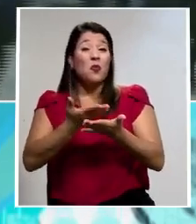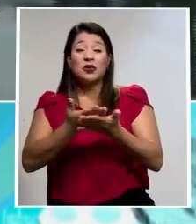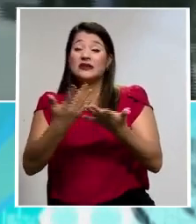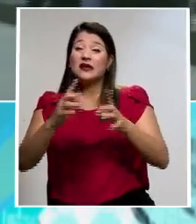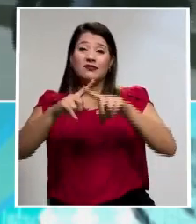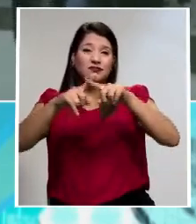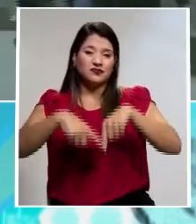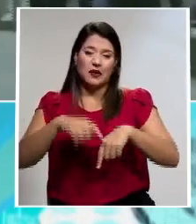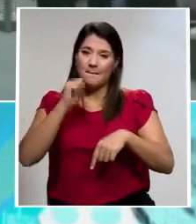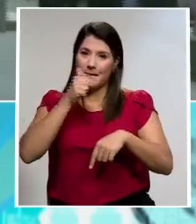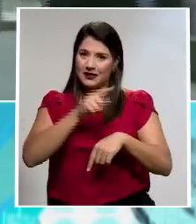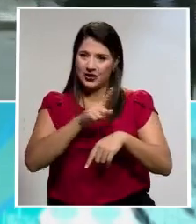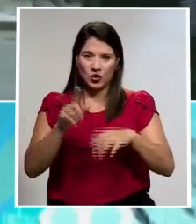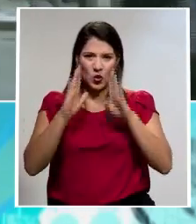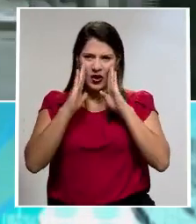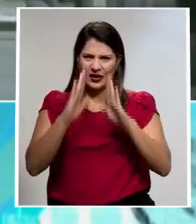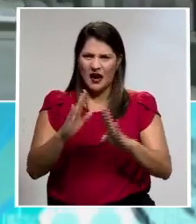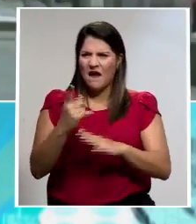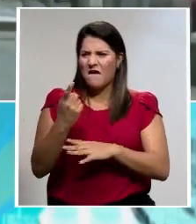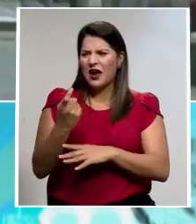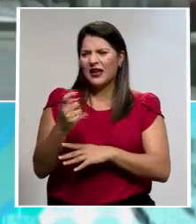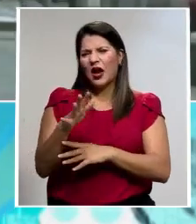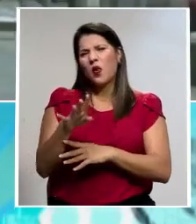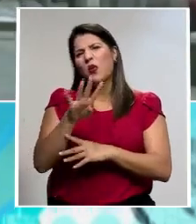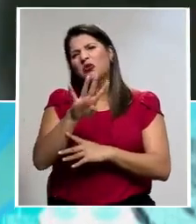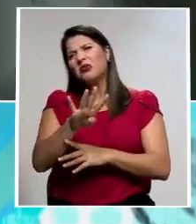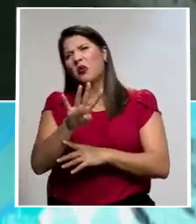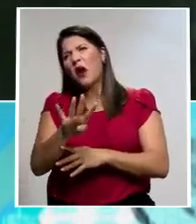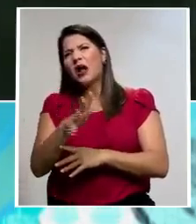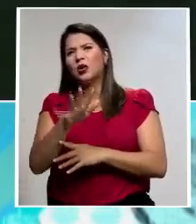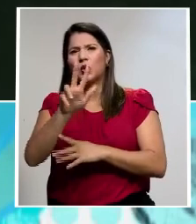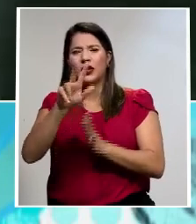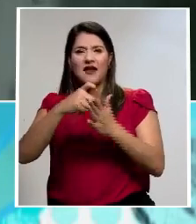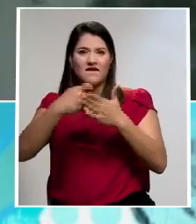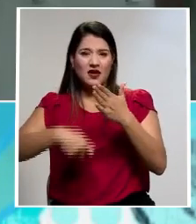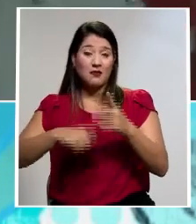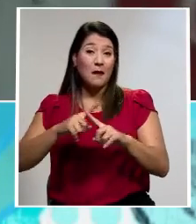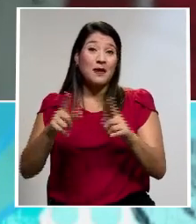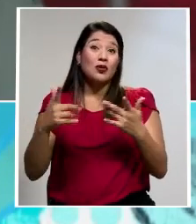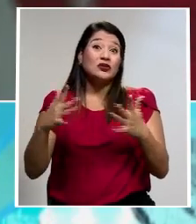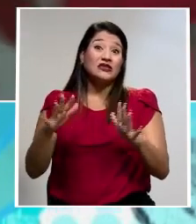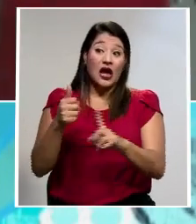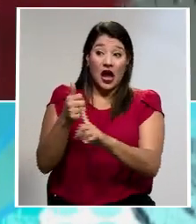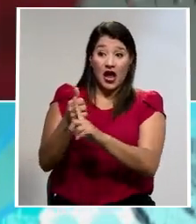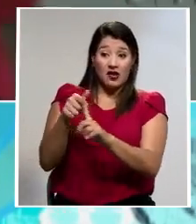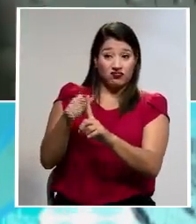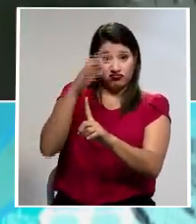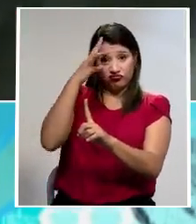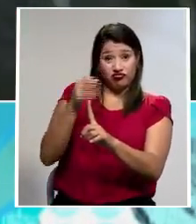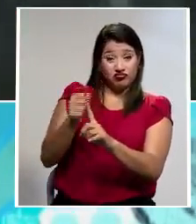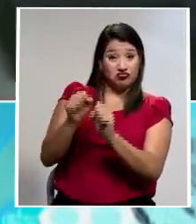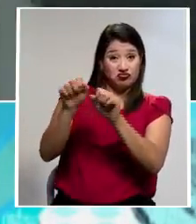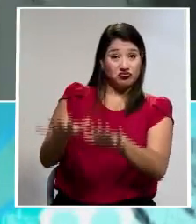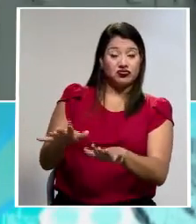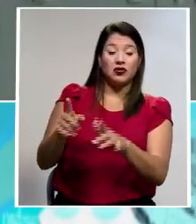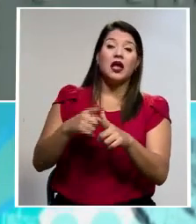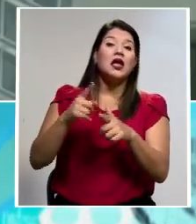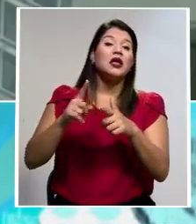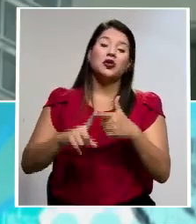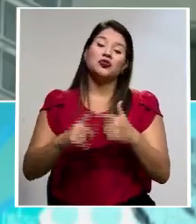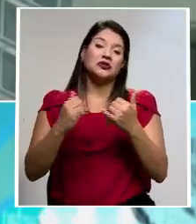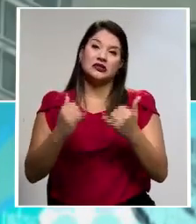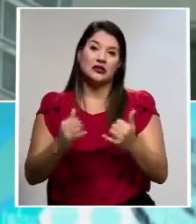nos estaría viendo. Faltaban 3-4 firmas al final de lo que fue la sesión de hoy, pero se nos aseguró que pues van a